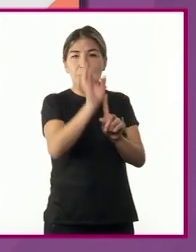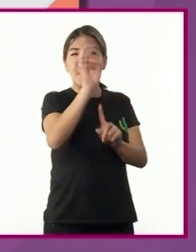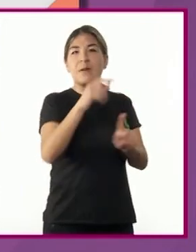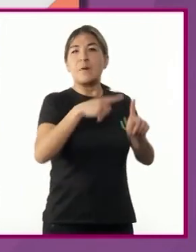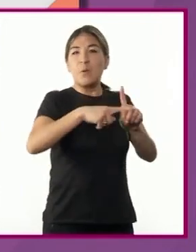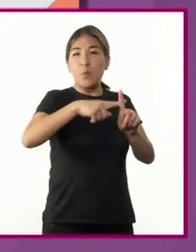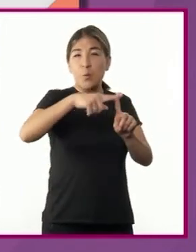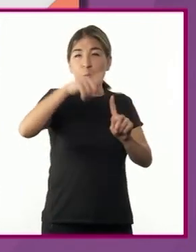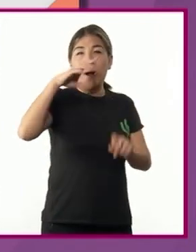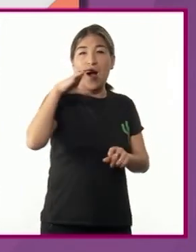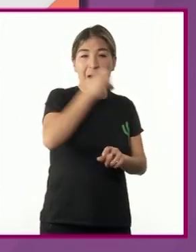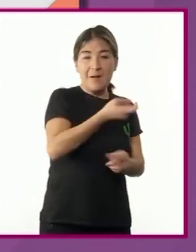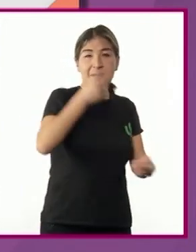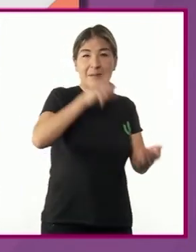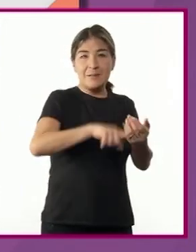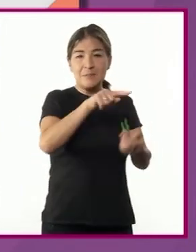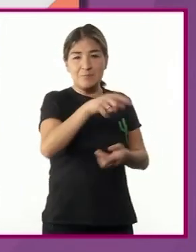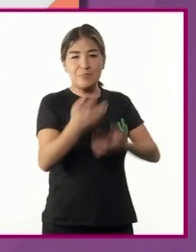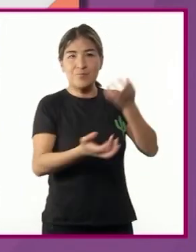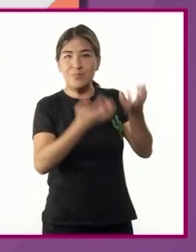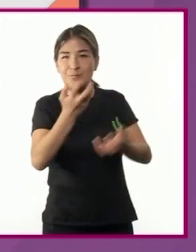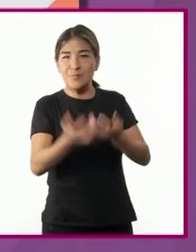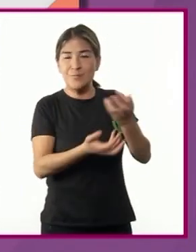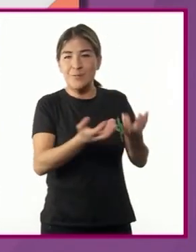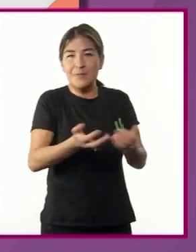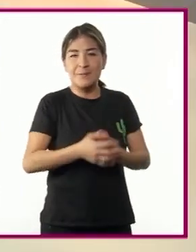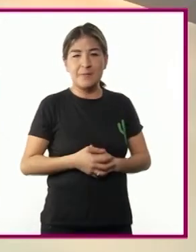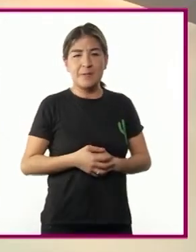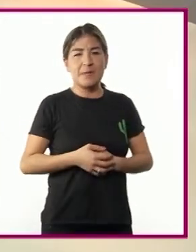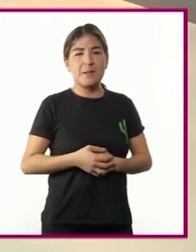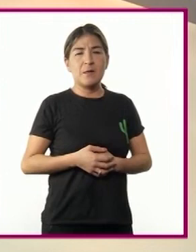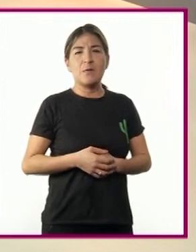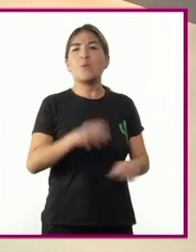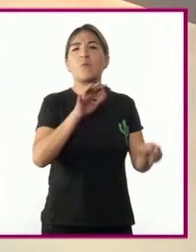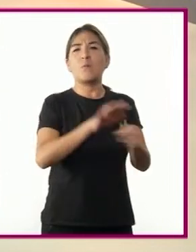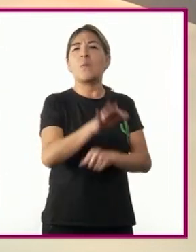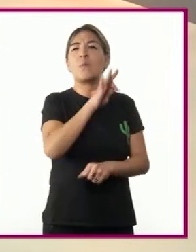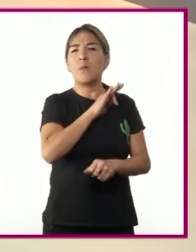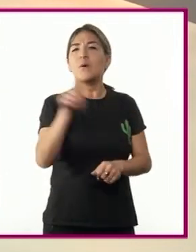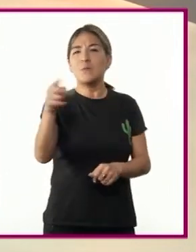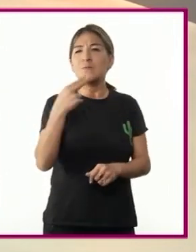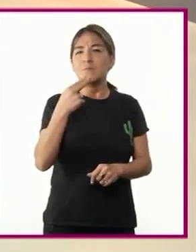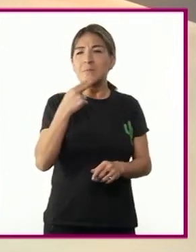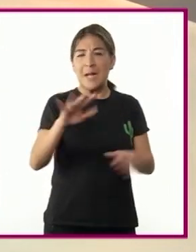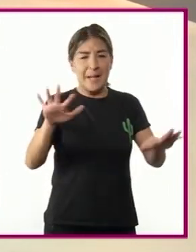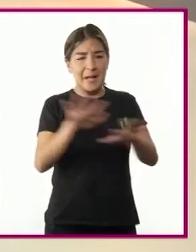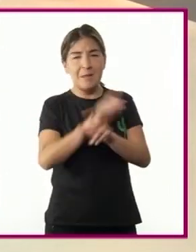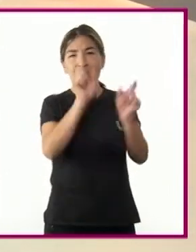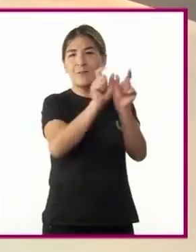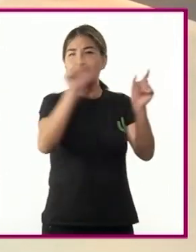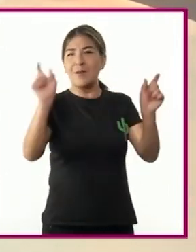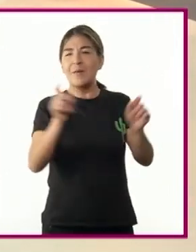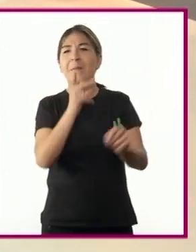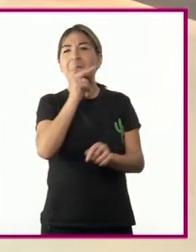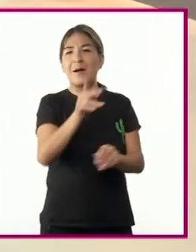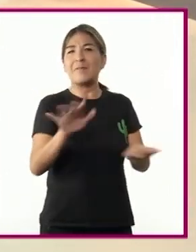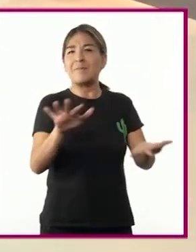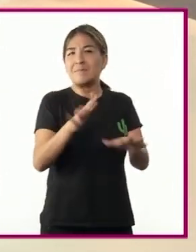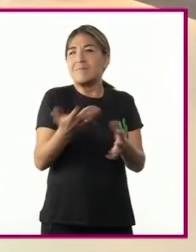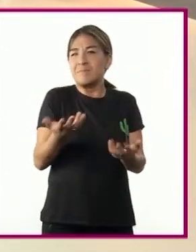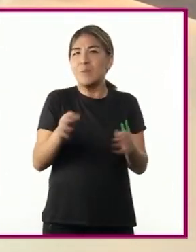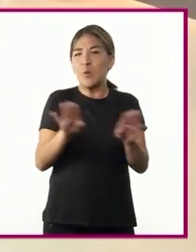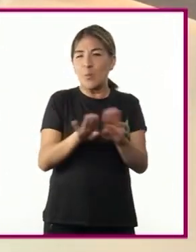de calorías producida por la sustancia. ¿Qué alternativa puedes usar para esta oración que va en la metodología?